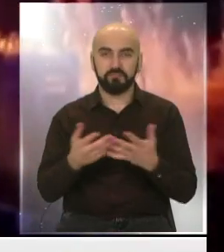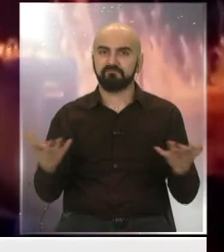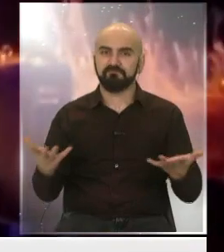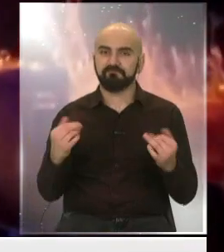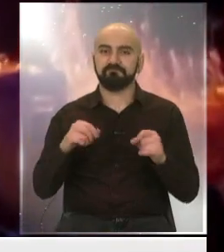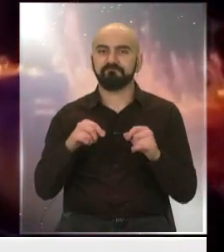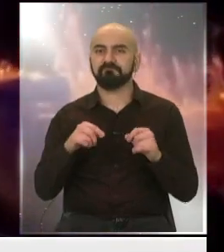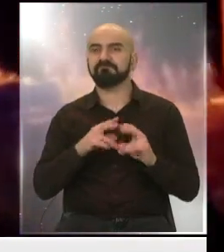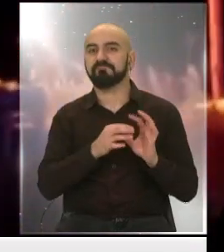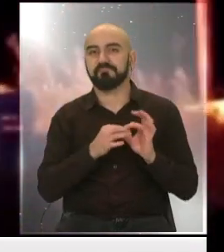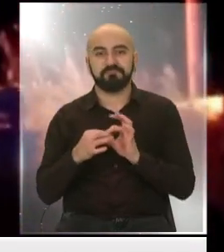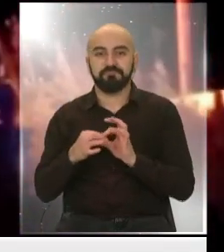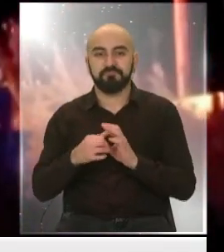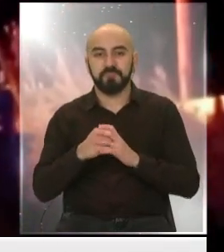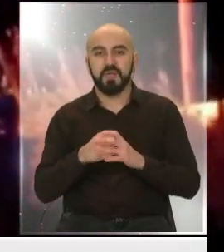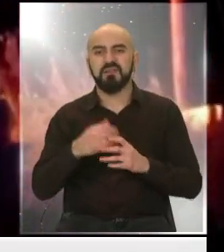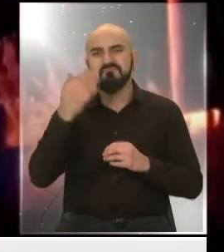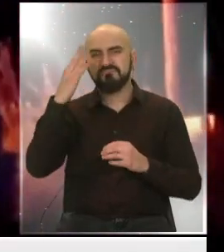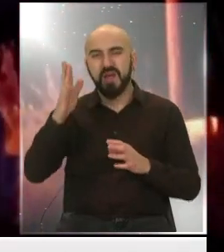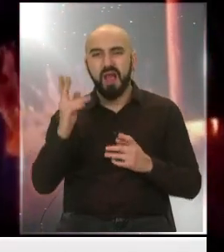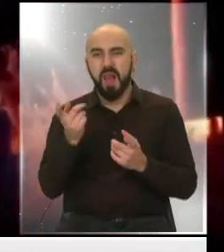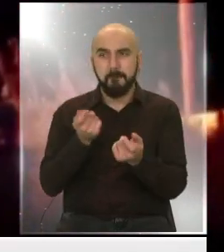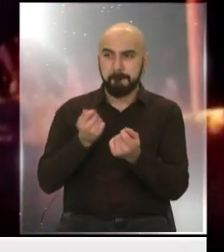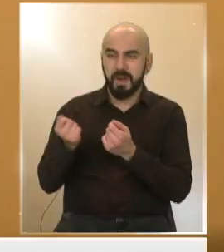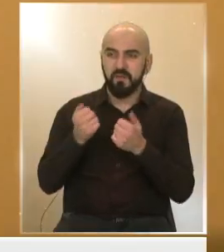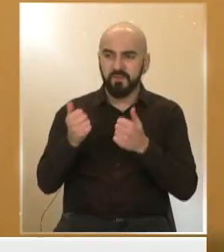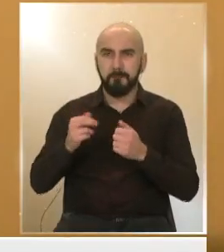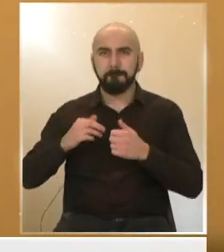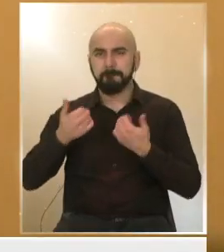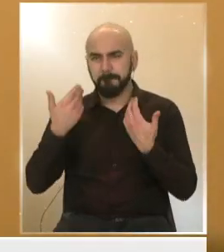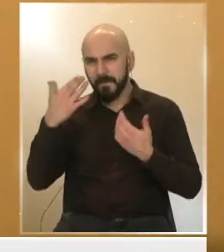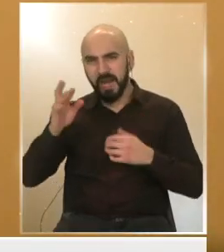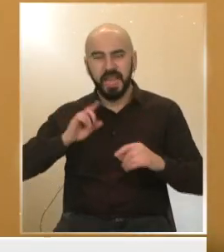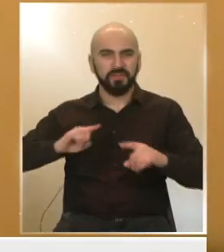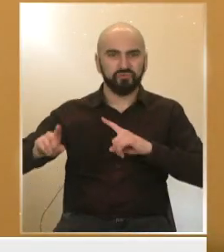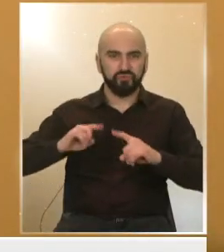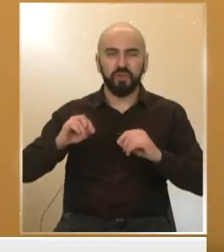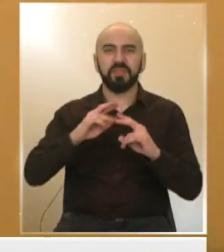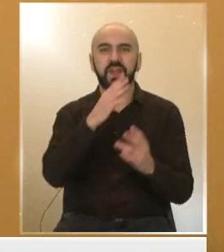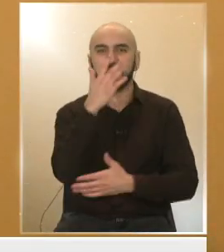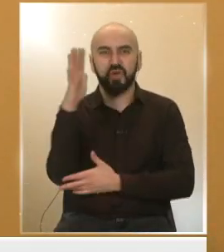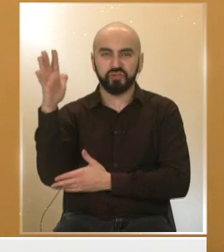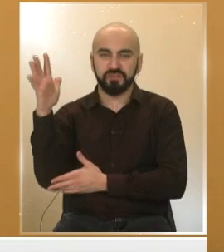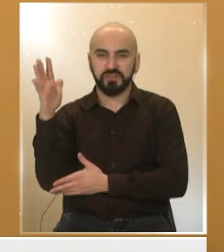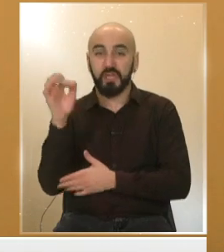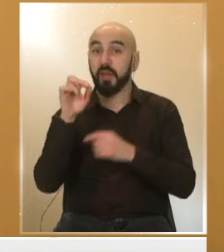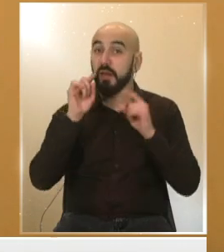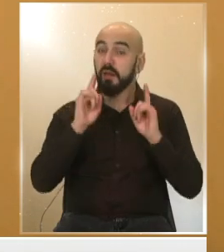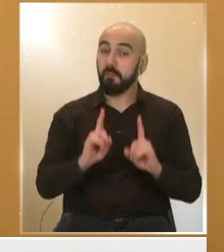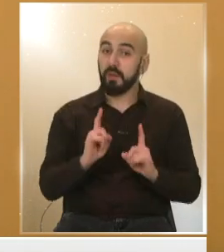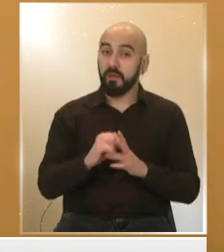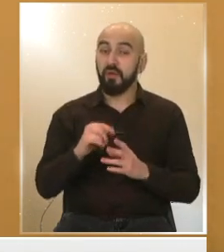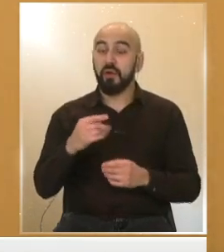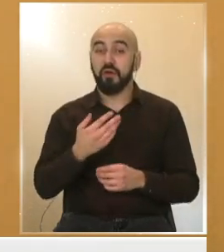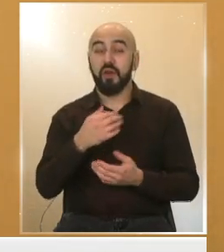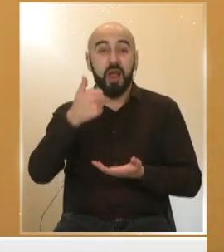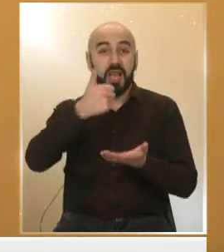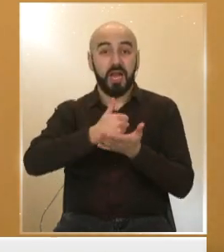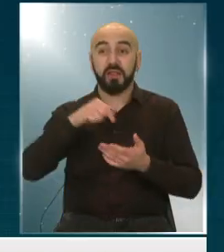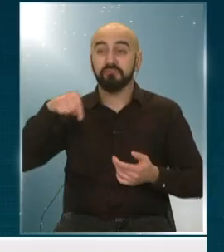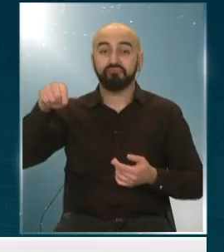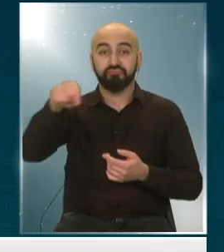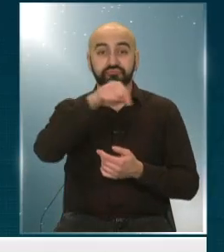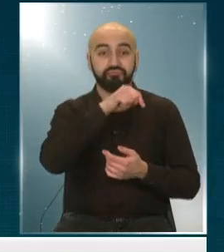parte debido a un mal manejo de los bosques, a la gestión forestal. Pero los gobernadores de estos tres estados, de